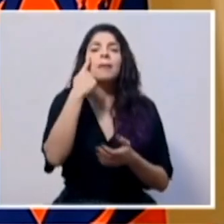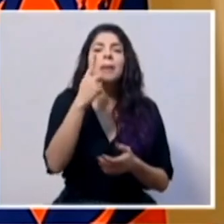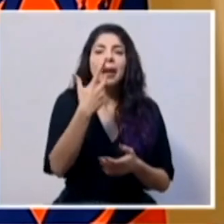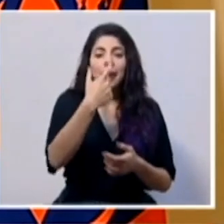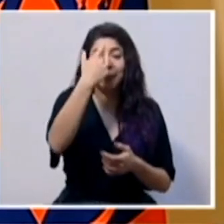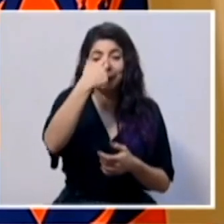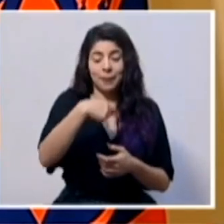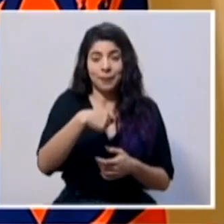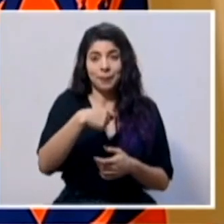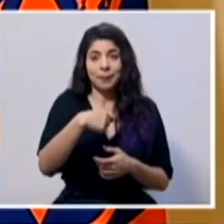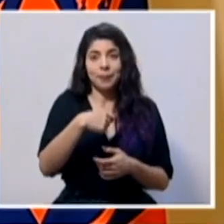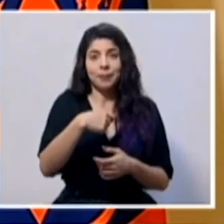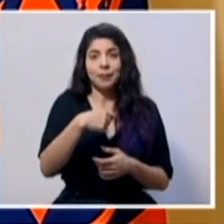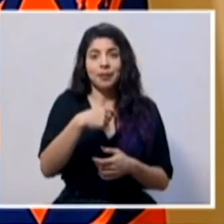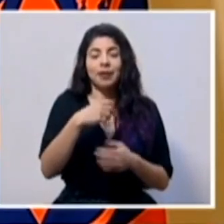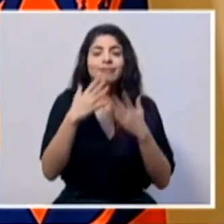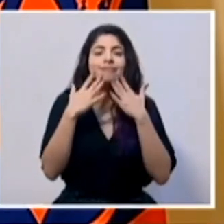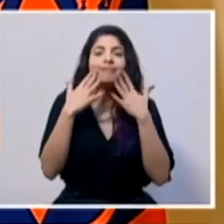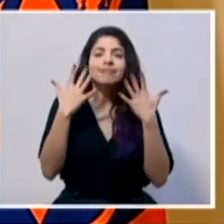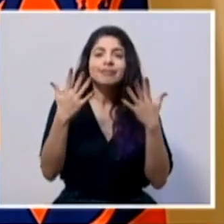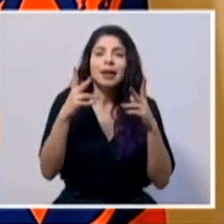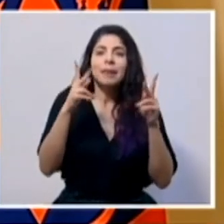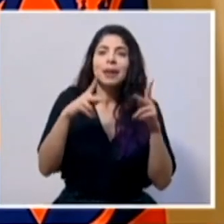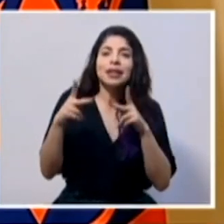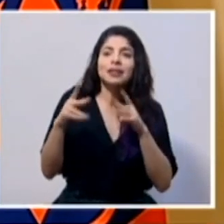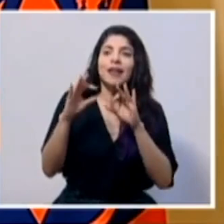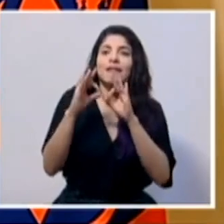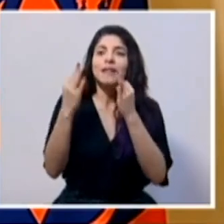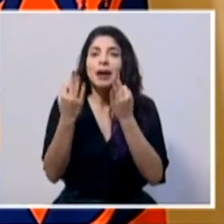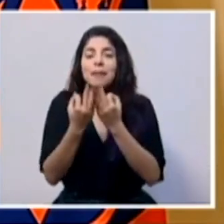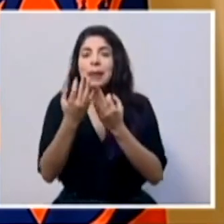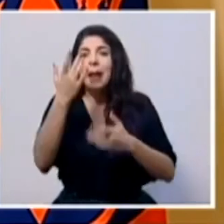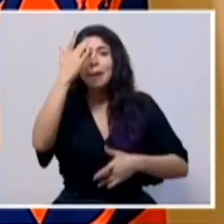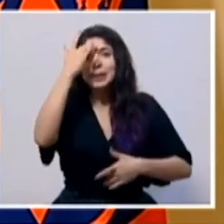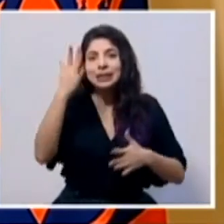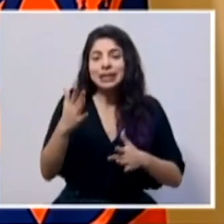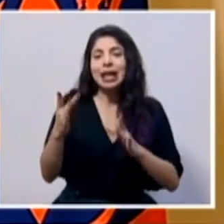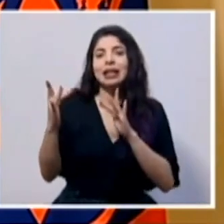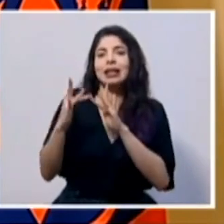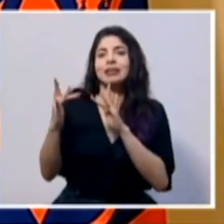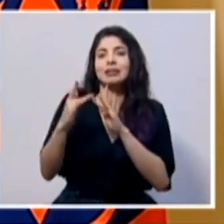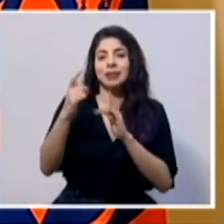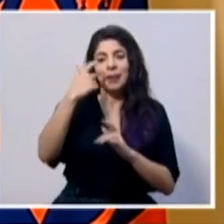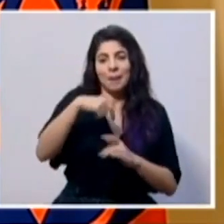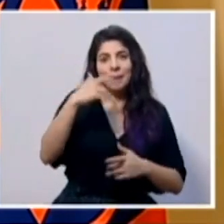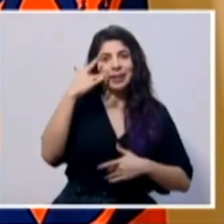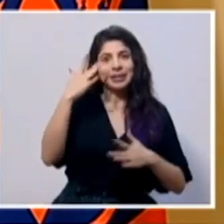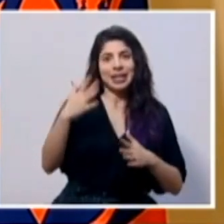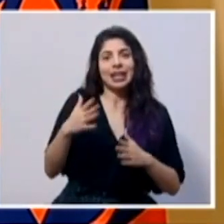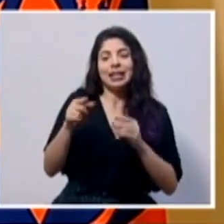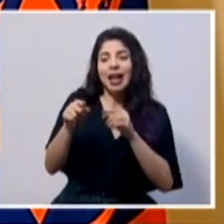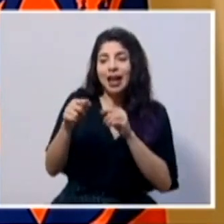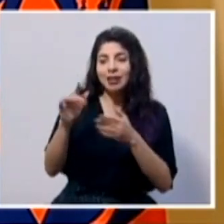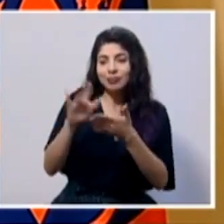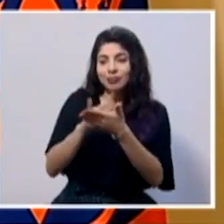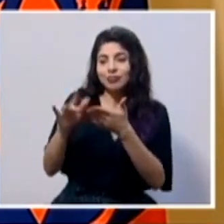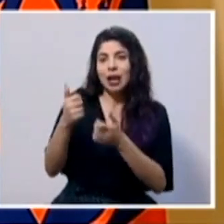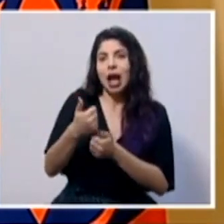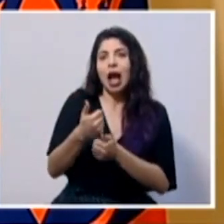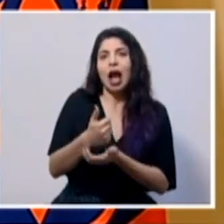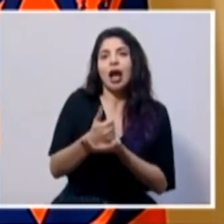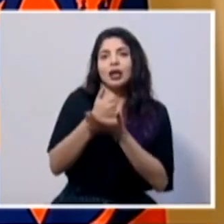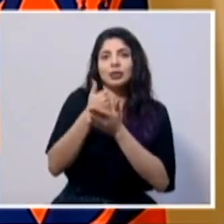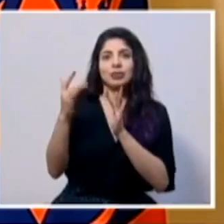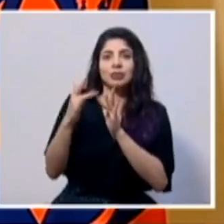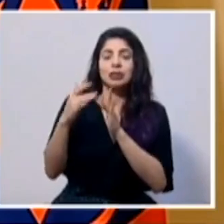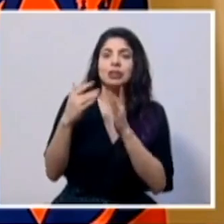poquito la calidez humana a los familiares de los pacientes y a los pacientes. Y en eso yo le agradezco muchísimo